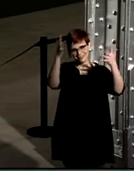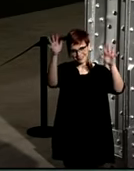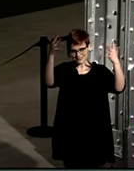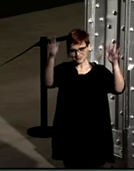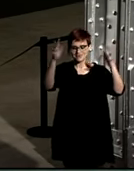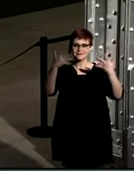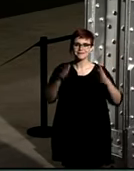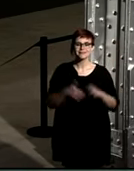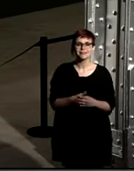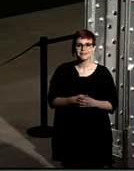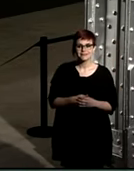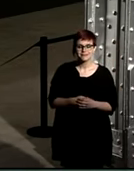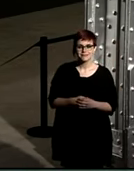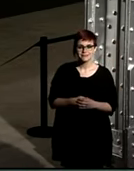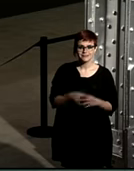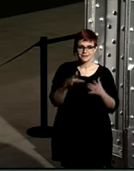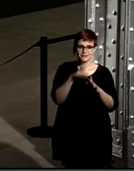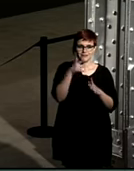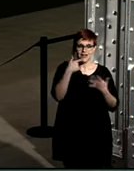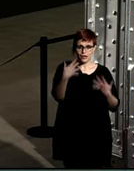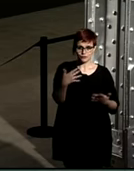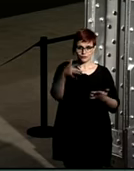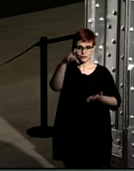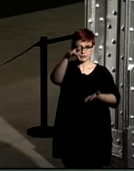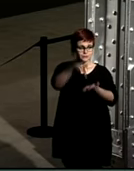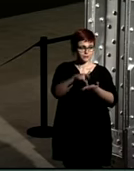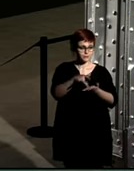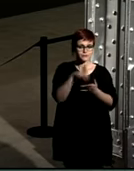Nada. Juana Macías, por favor.